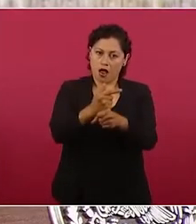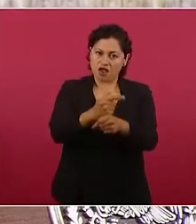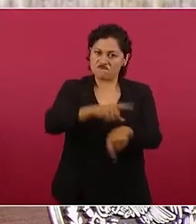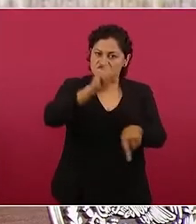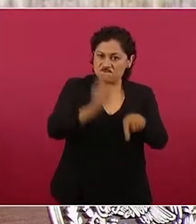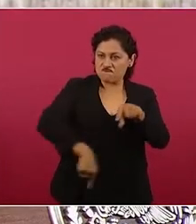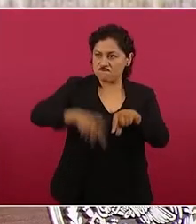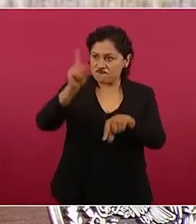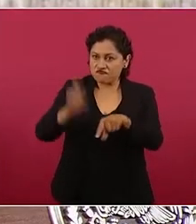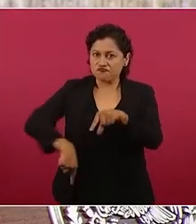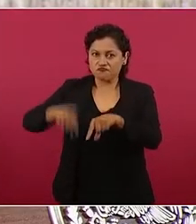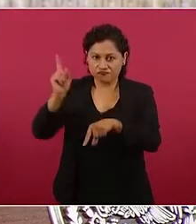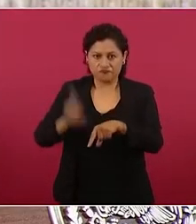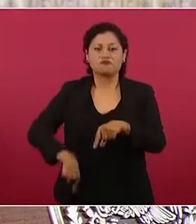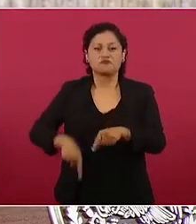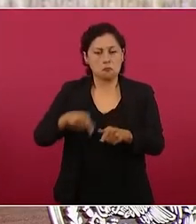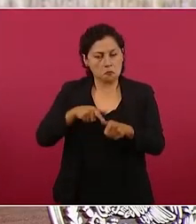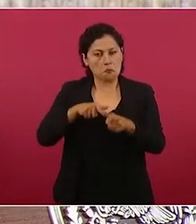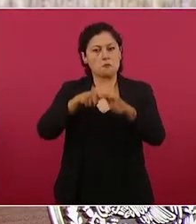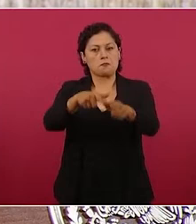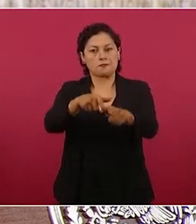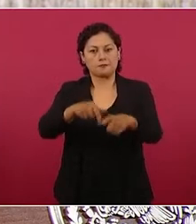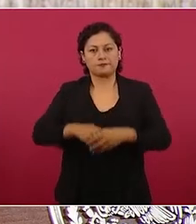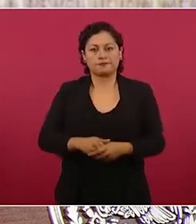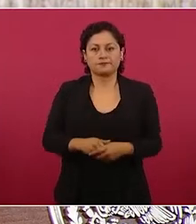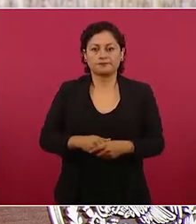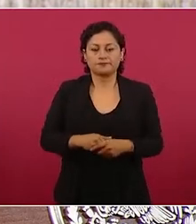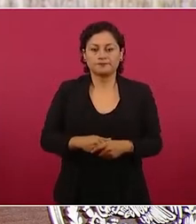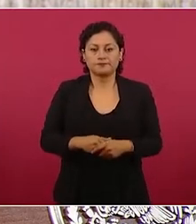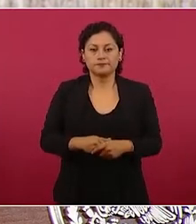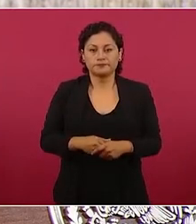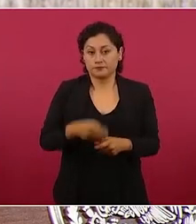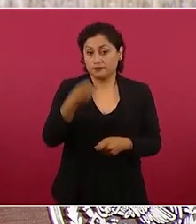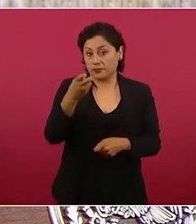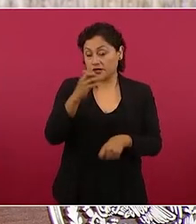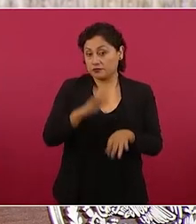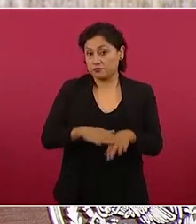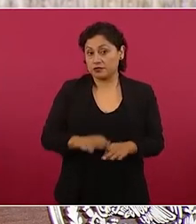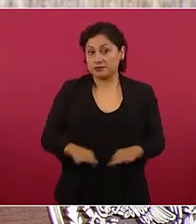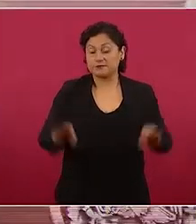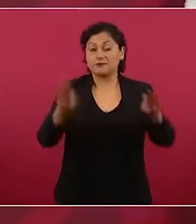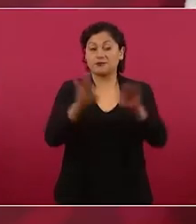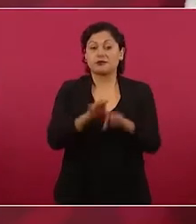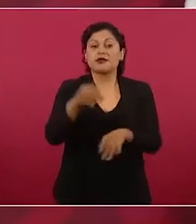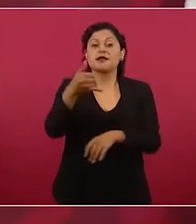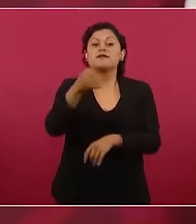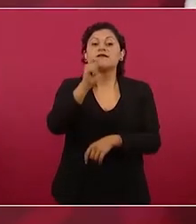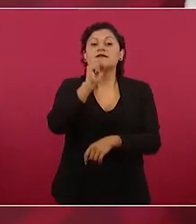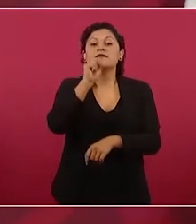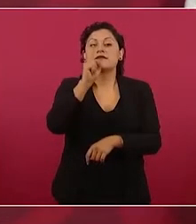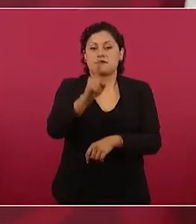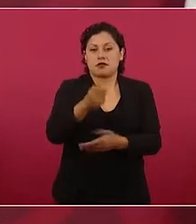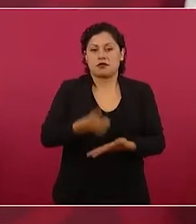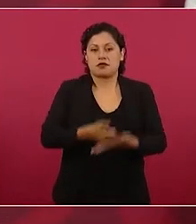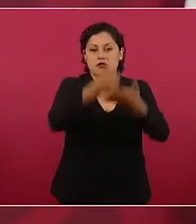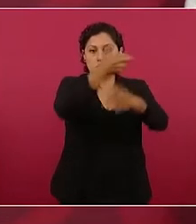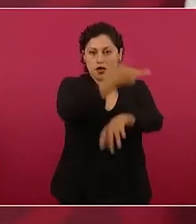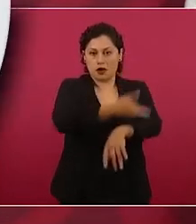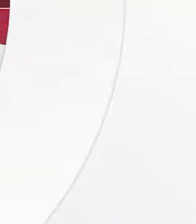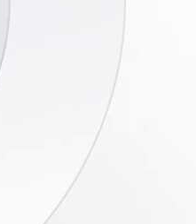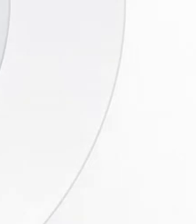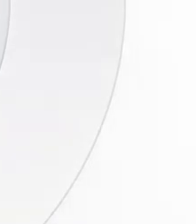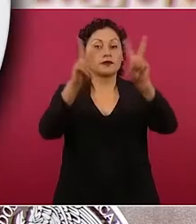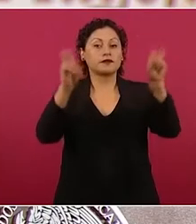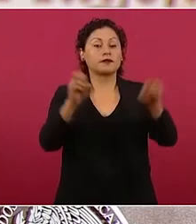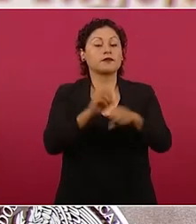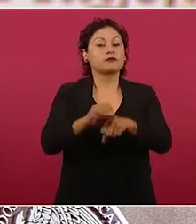Eso es lo fundamental. Y que se regularice su situación